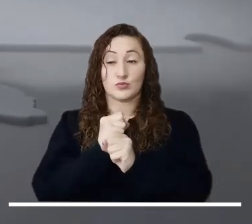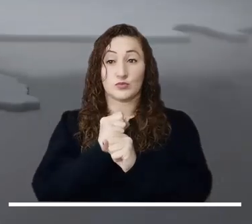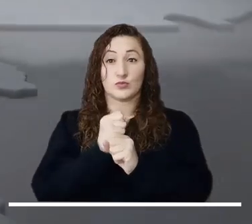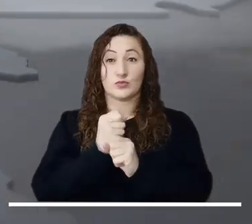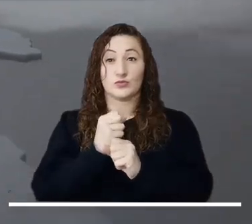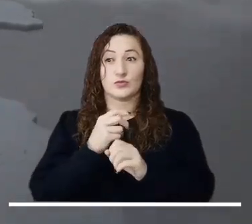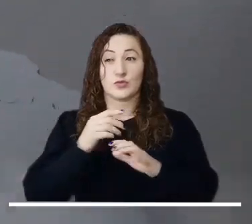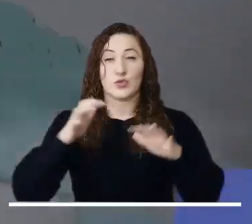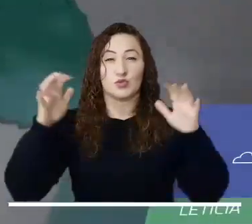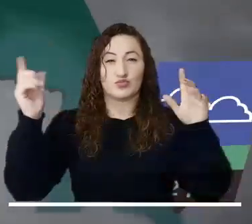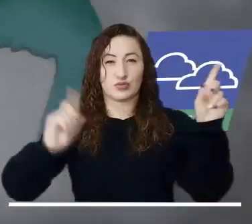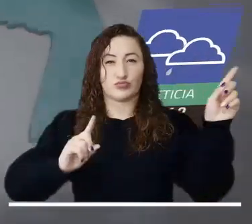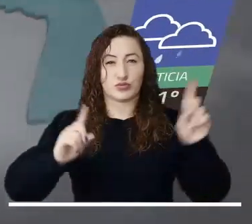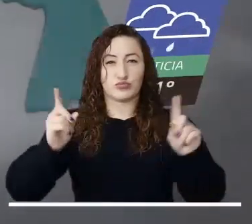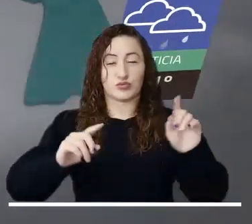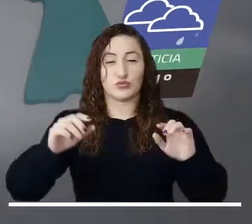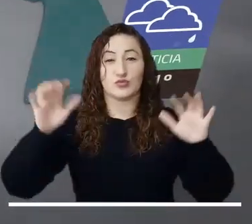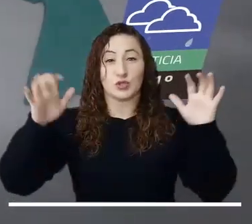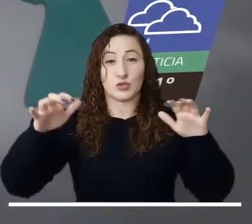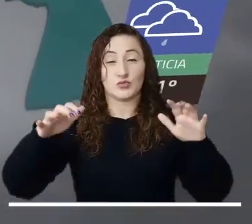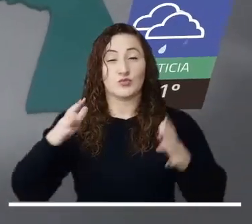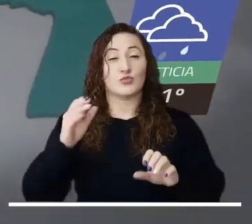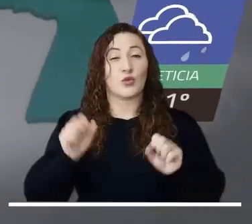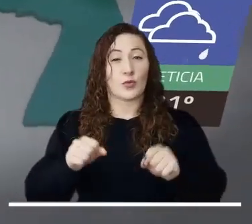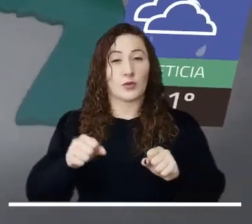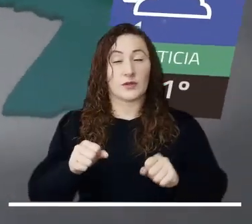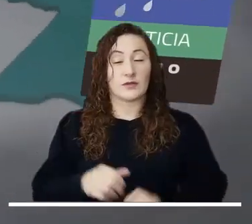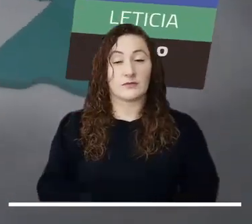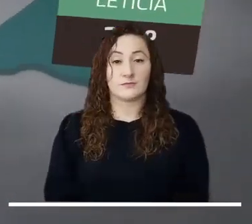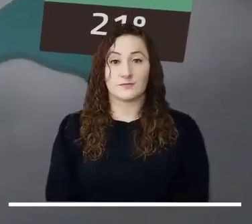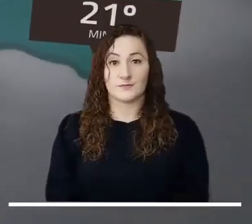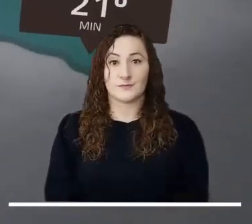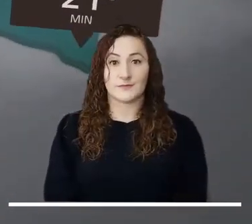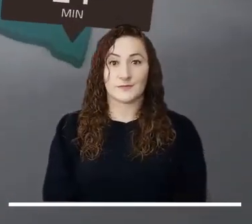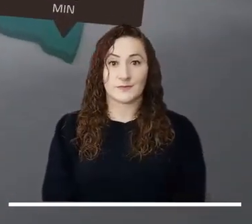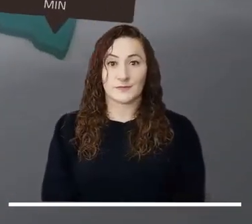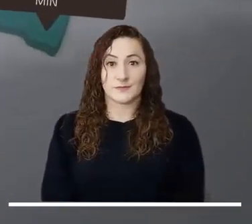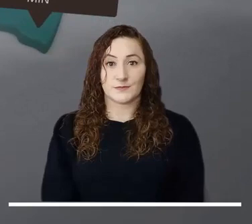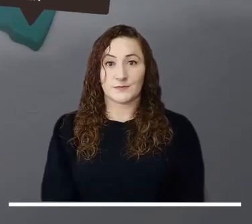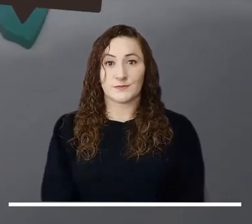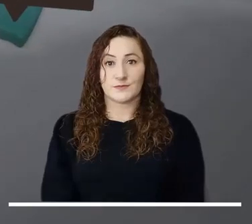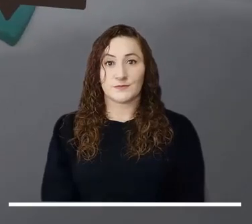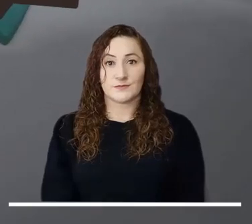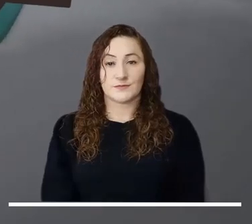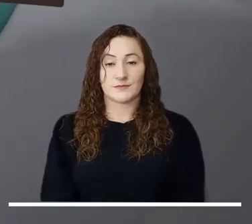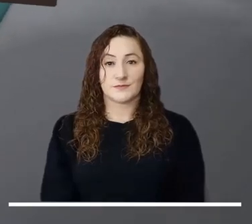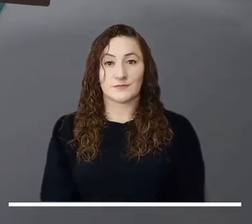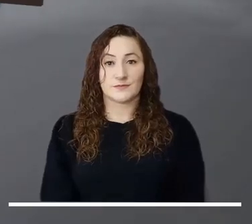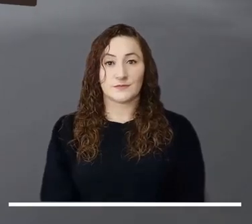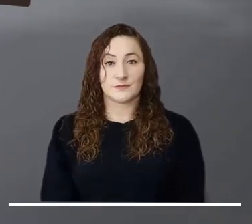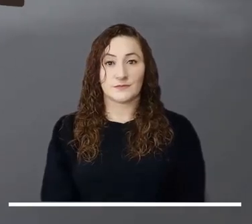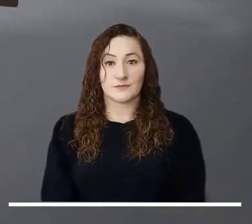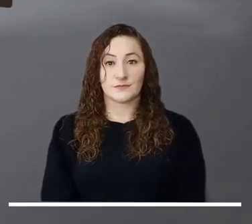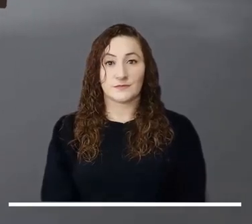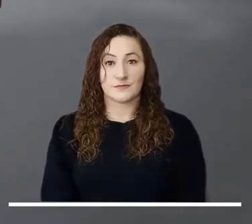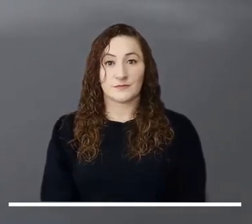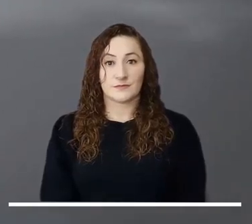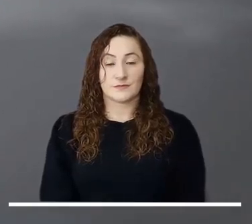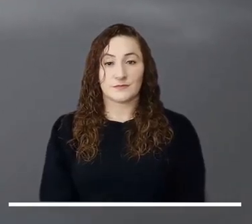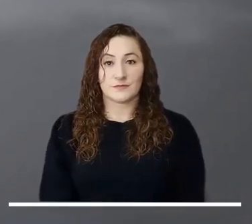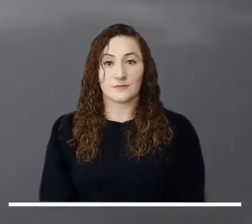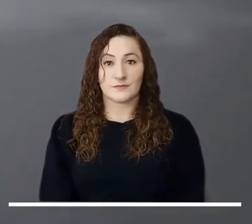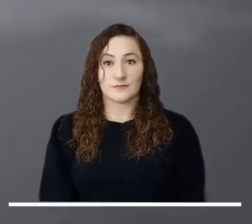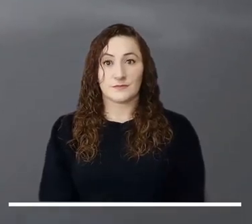precipitaciones. Vemos ahora al sur del país, donde la noche estará nubosa, húmeda y además con posibles tormentas en los momentos de mayor